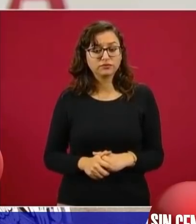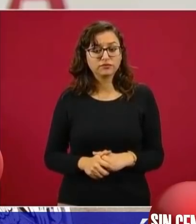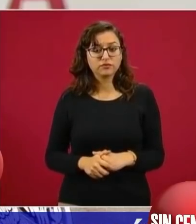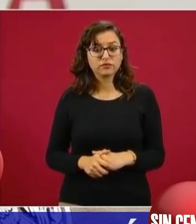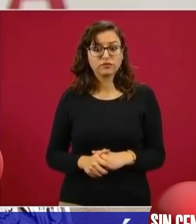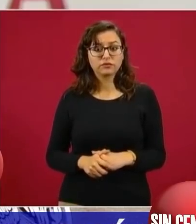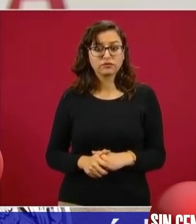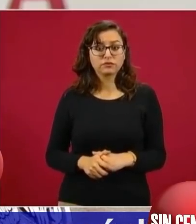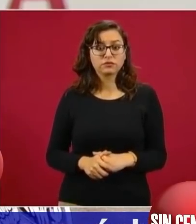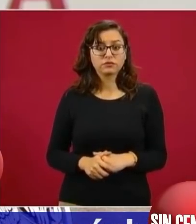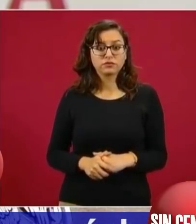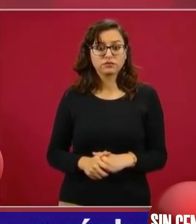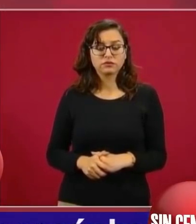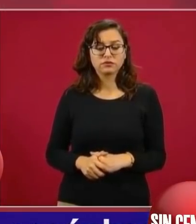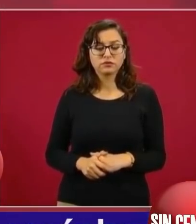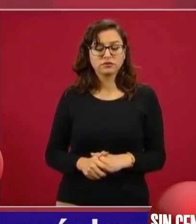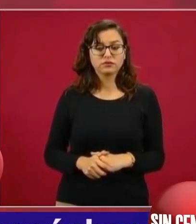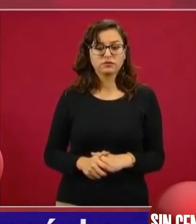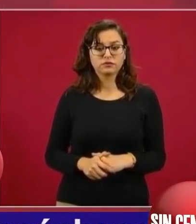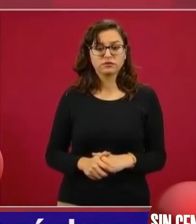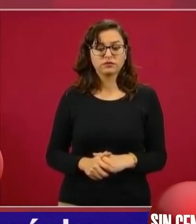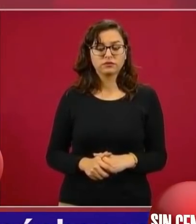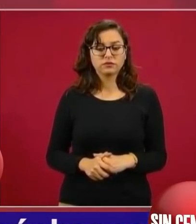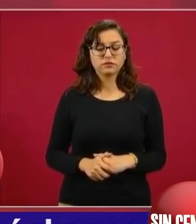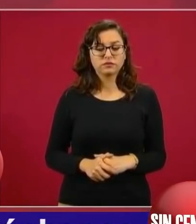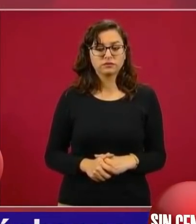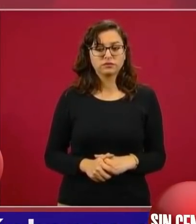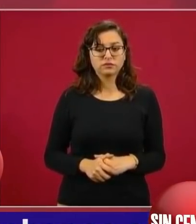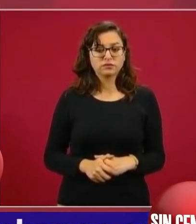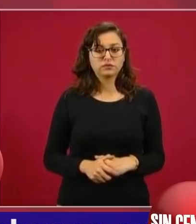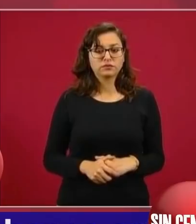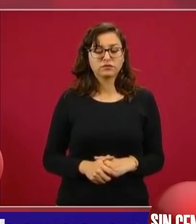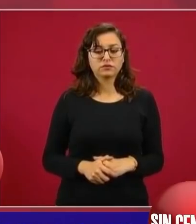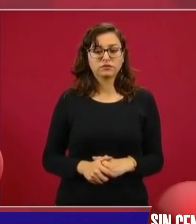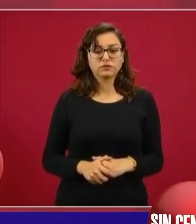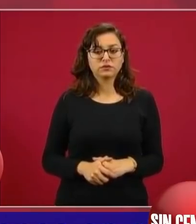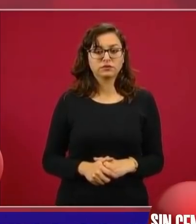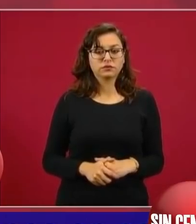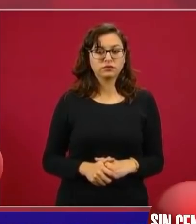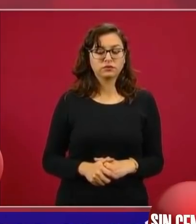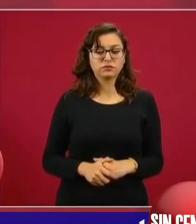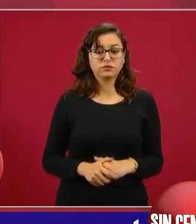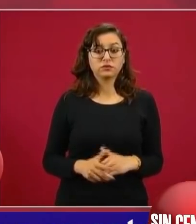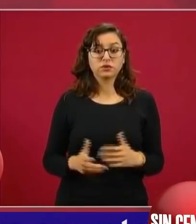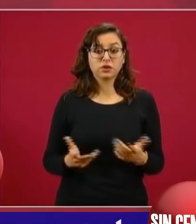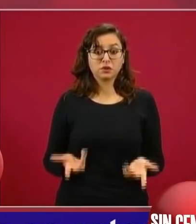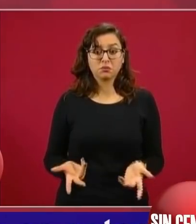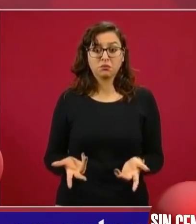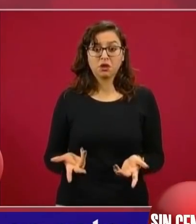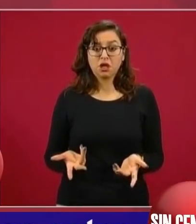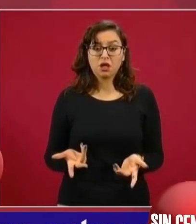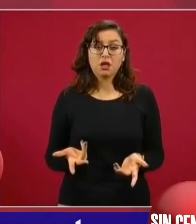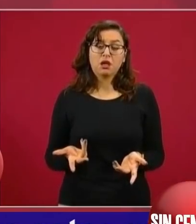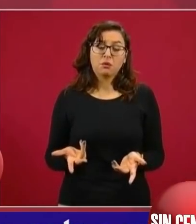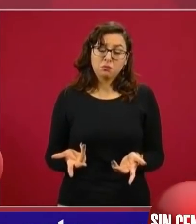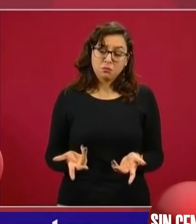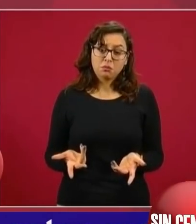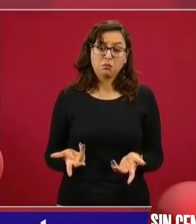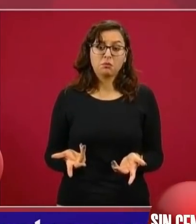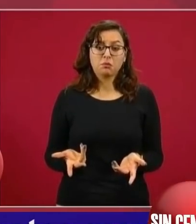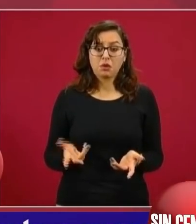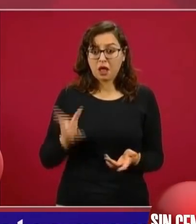En las modificaciones que han llevado a cabo, sobre todo en las decisiones